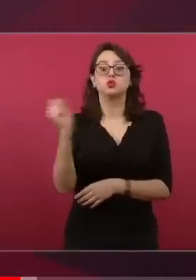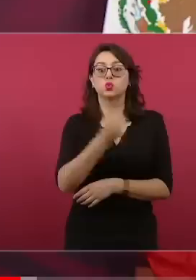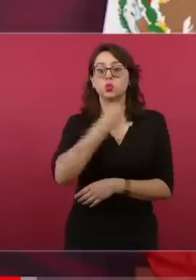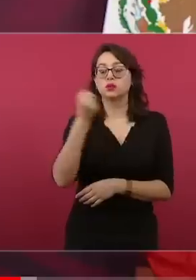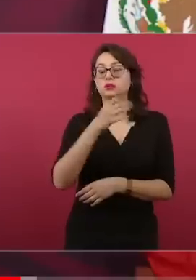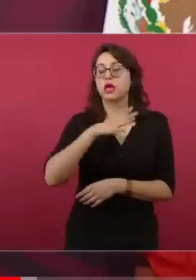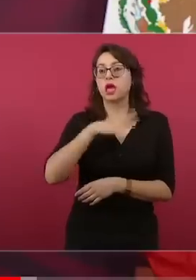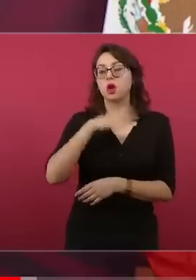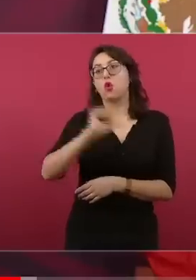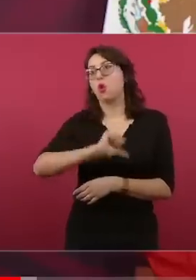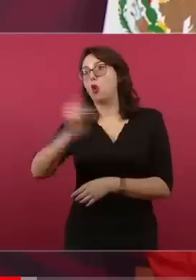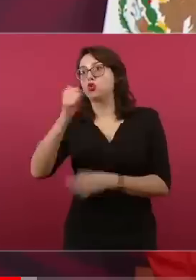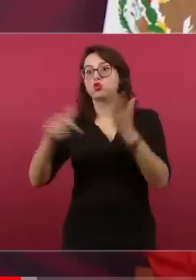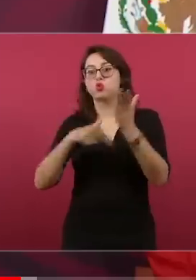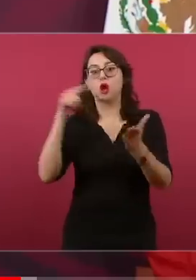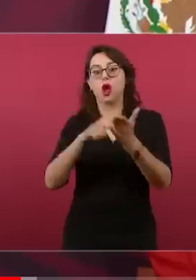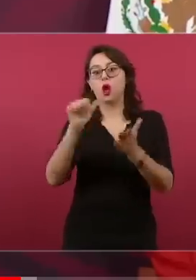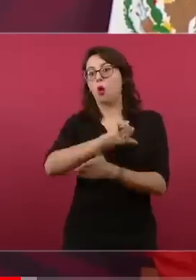delitos.